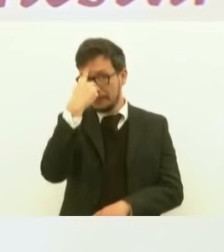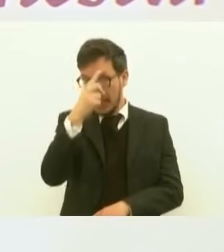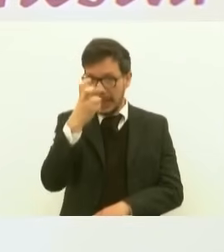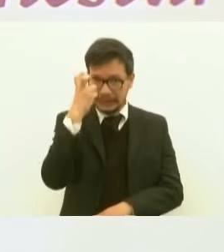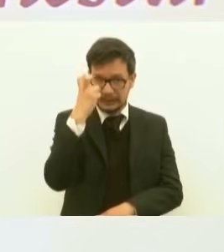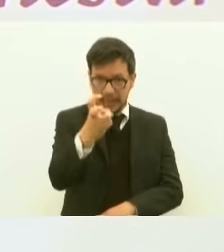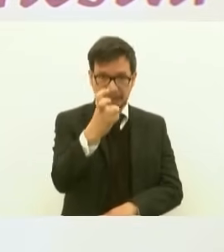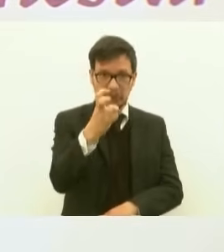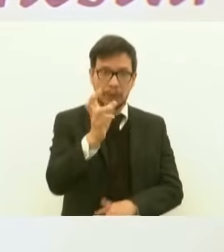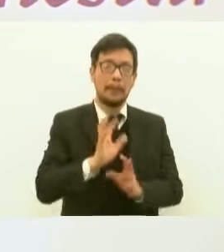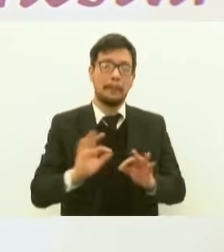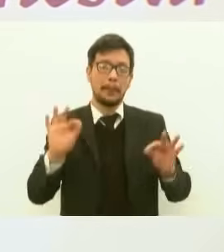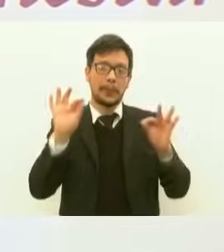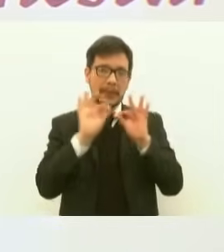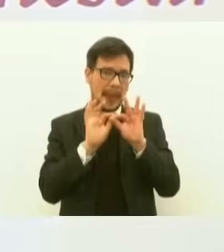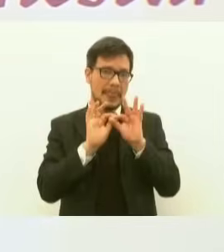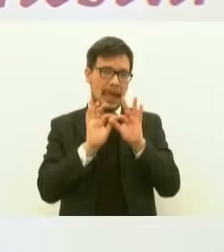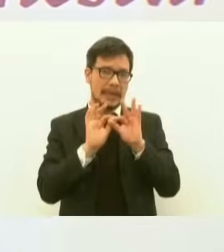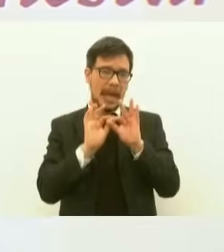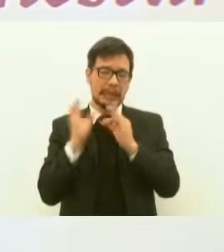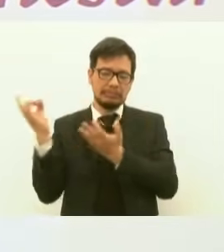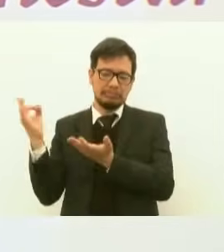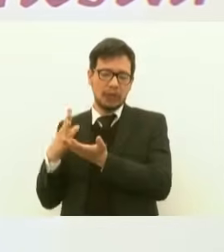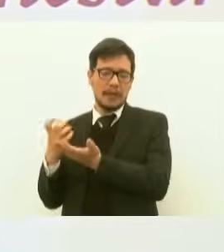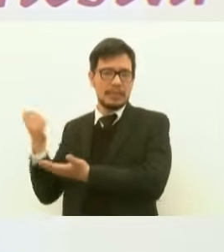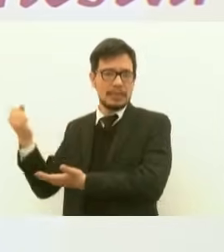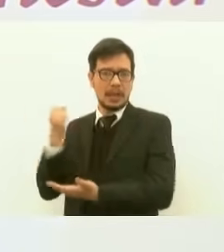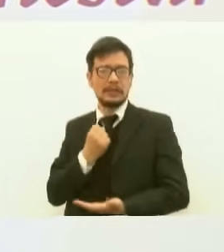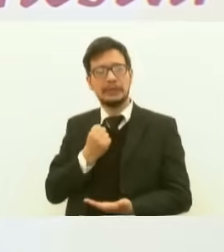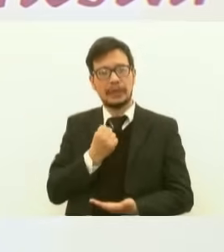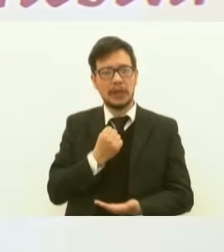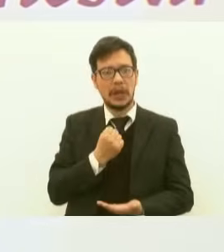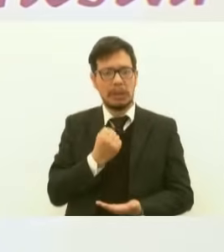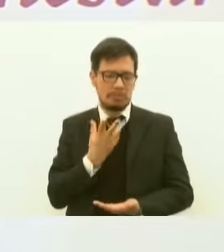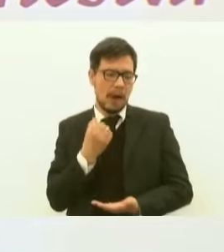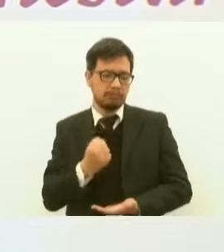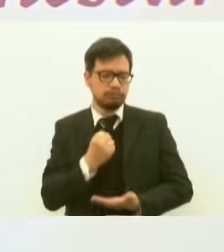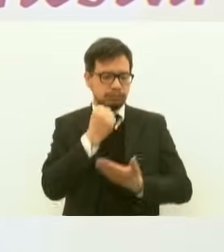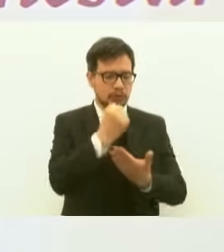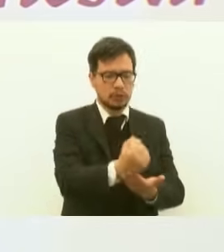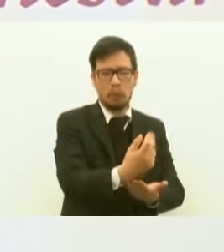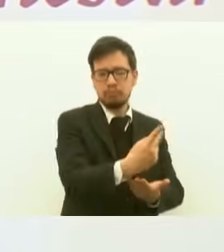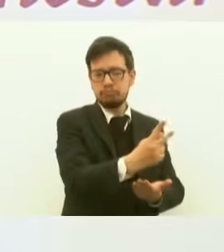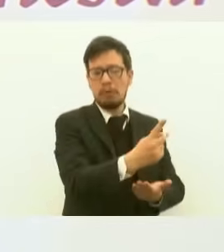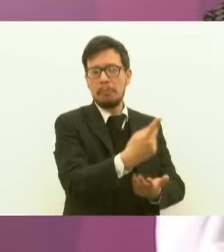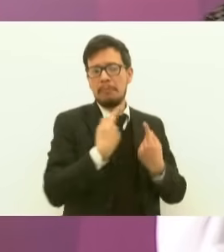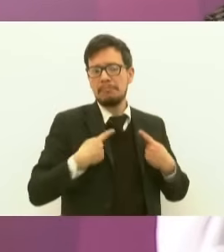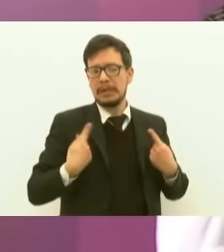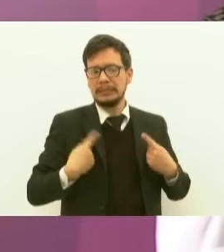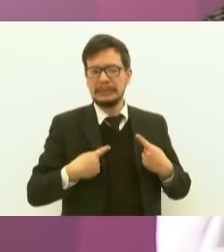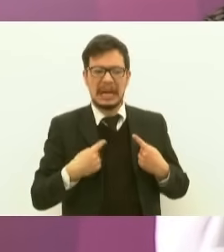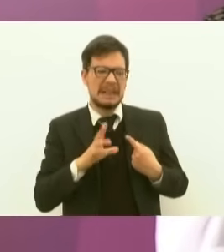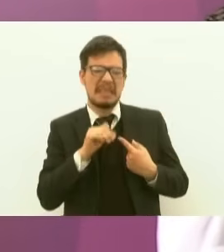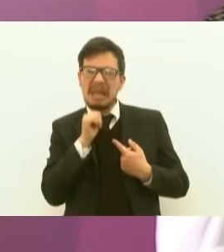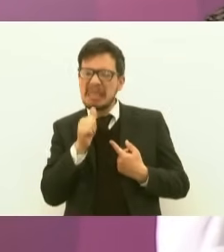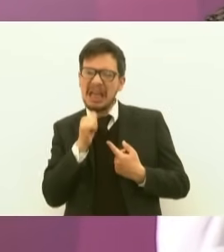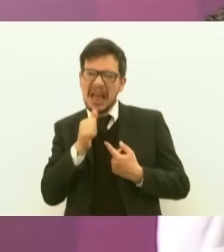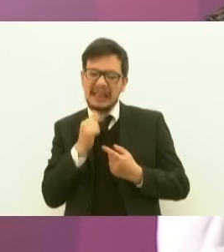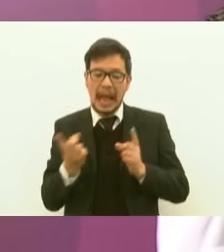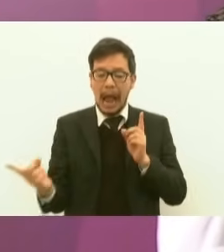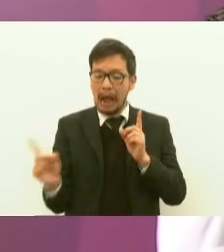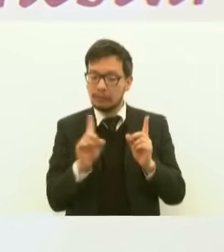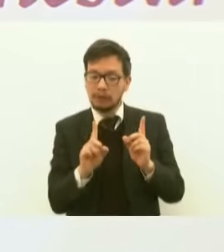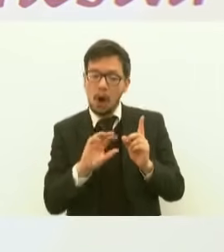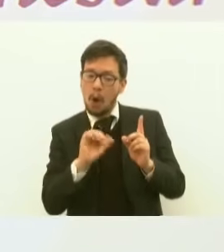que reciban lo obtengan ustedes mismos de manera directa, sin intermediarios. Nada